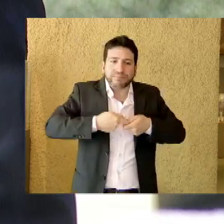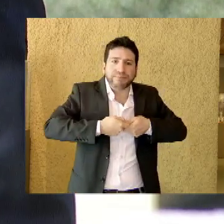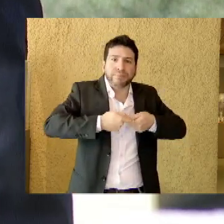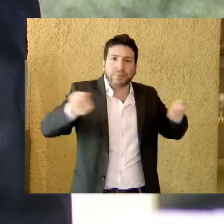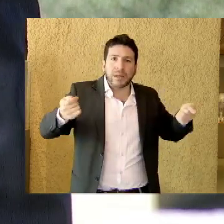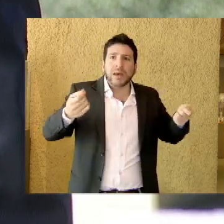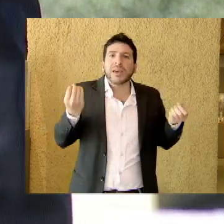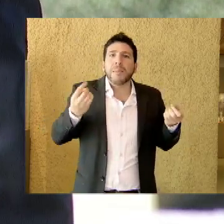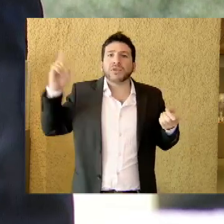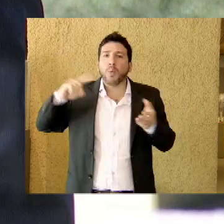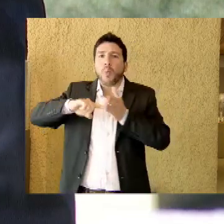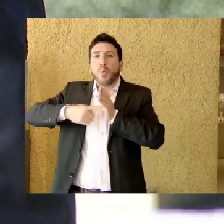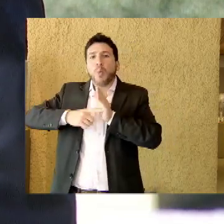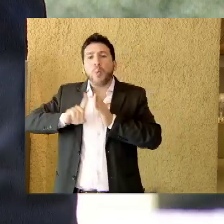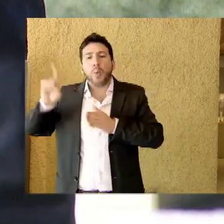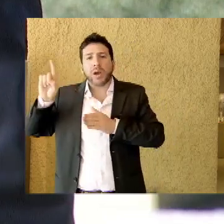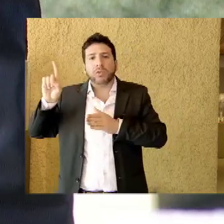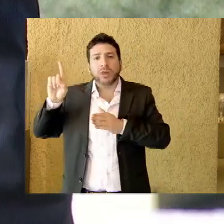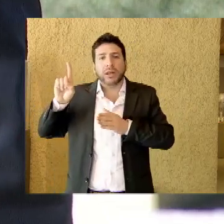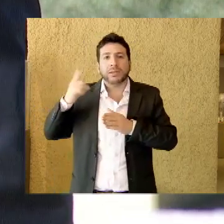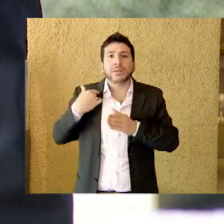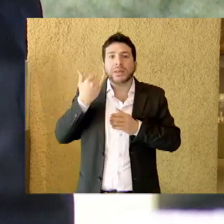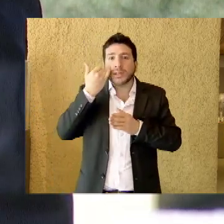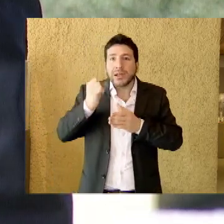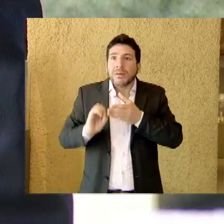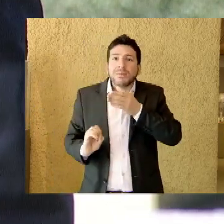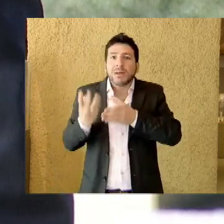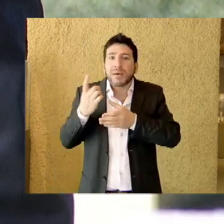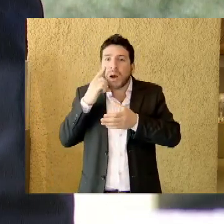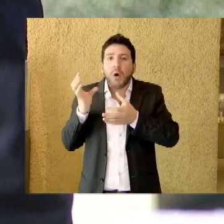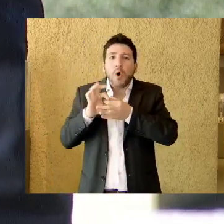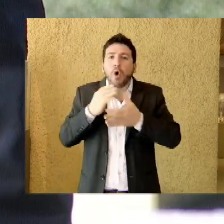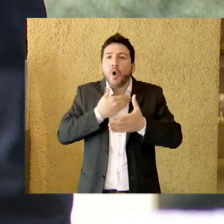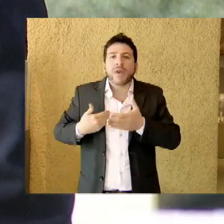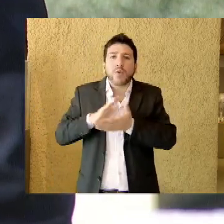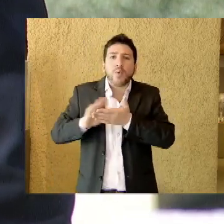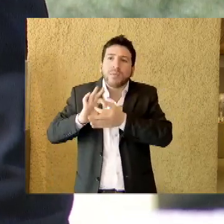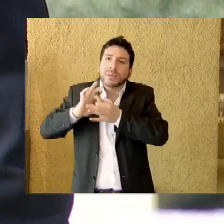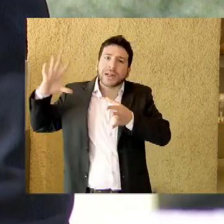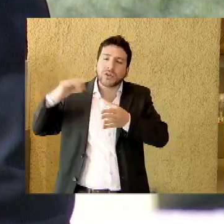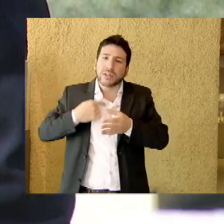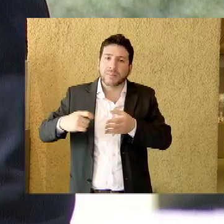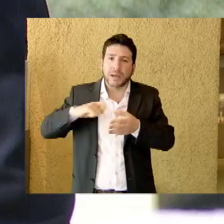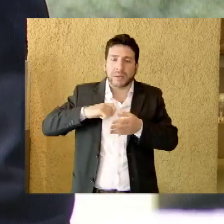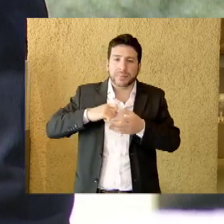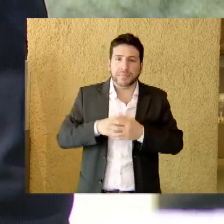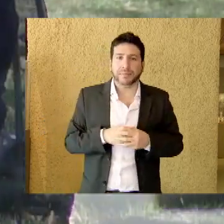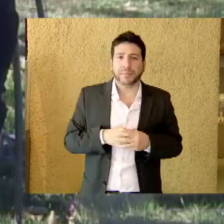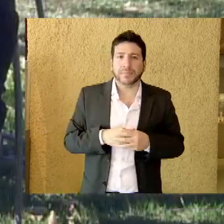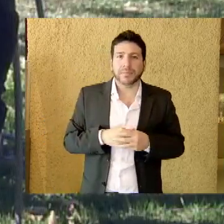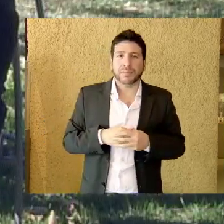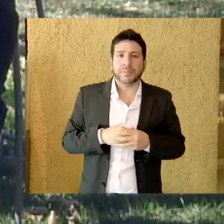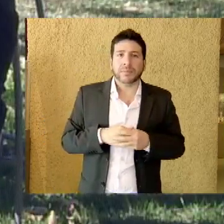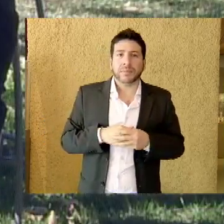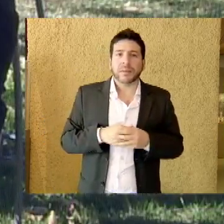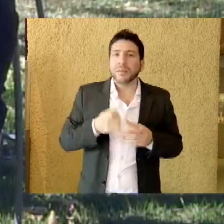que ha sucedido en Buenos Aires, que es la conformación de la primera Junta de Gobierno. Bueno, y constantemente, desde que somos chicos, en actos en